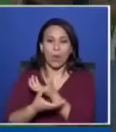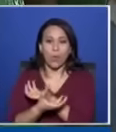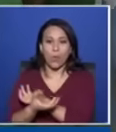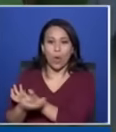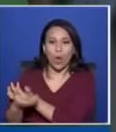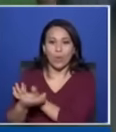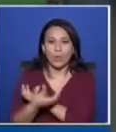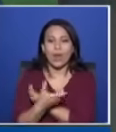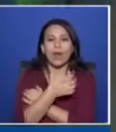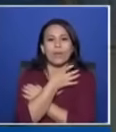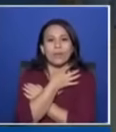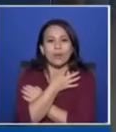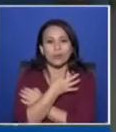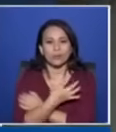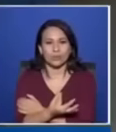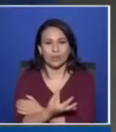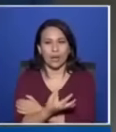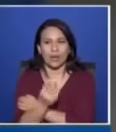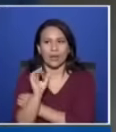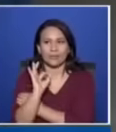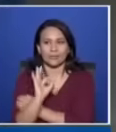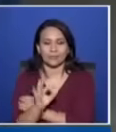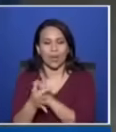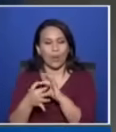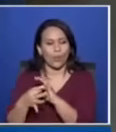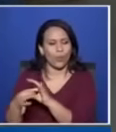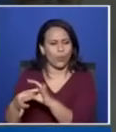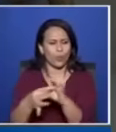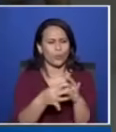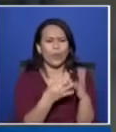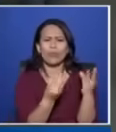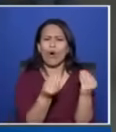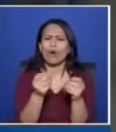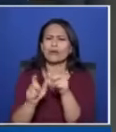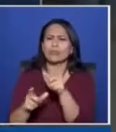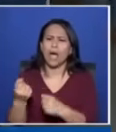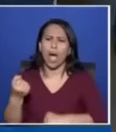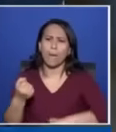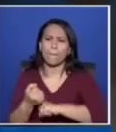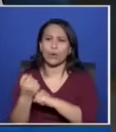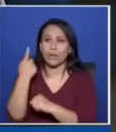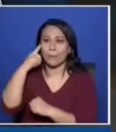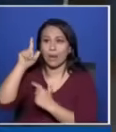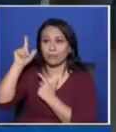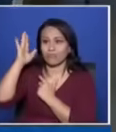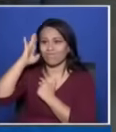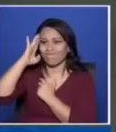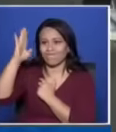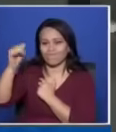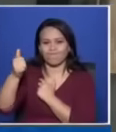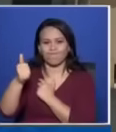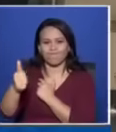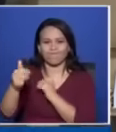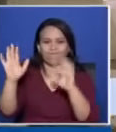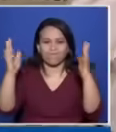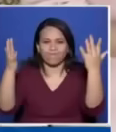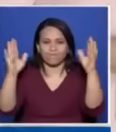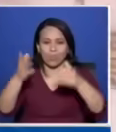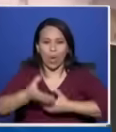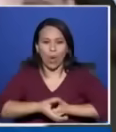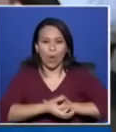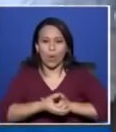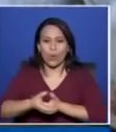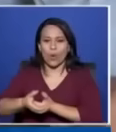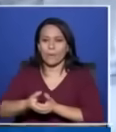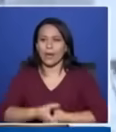bomberos, así me gustaría a mí recalcar la unión de varios sectores en apoyo a la fuerza pública. Entonces, el cuerpo de bomberos que ha hecho